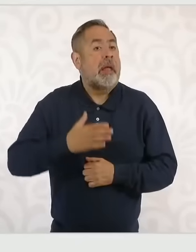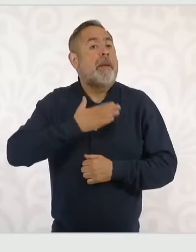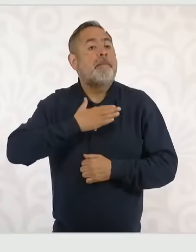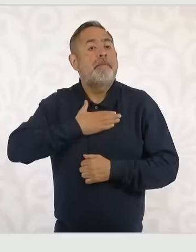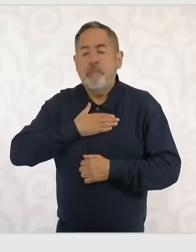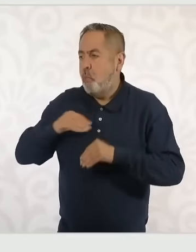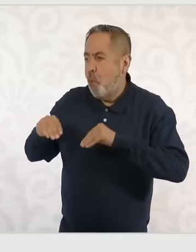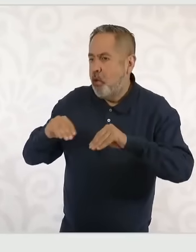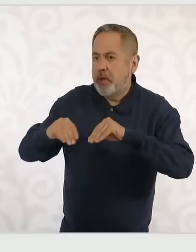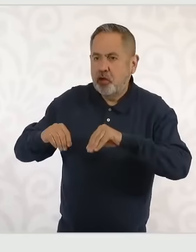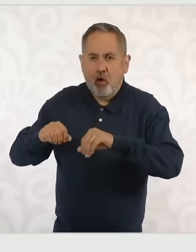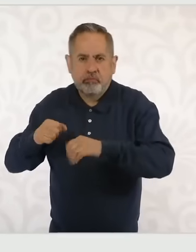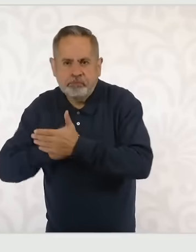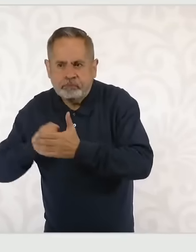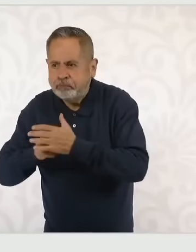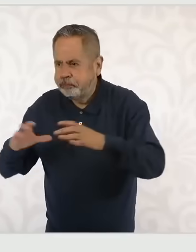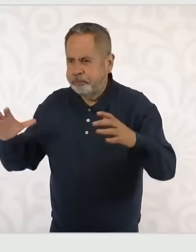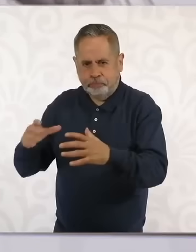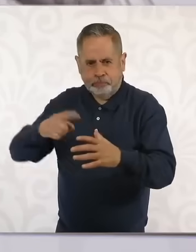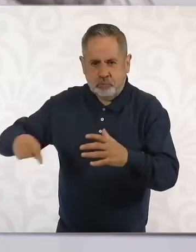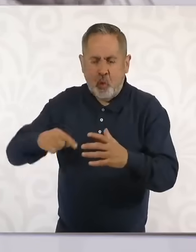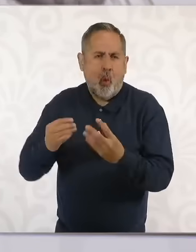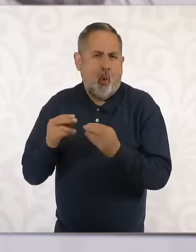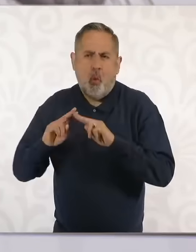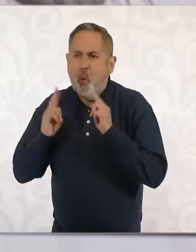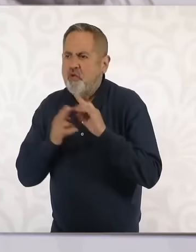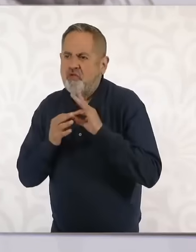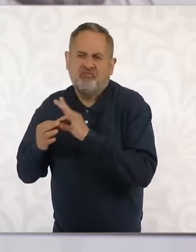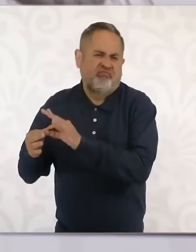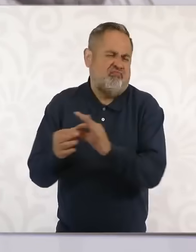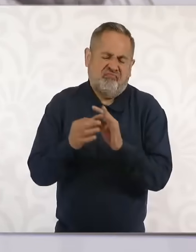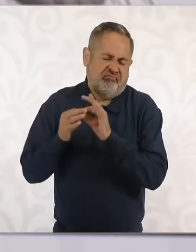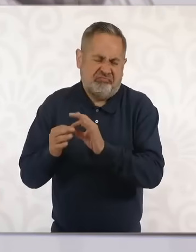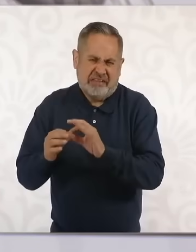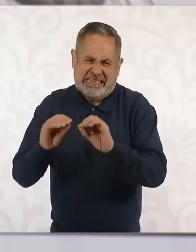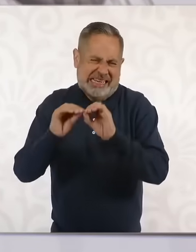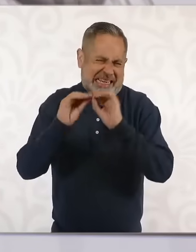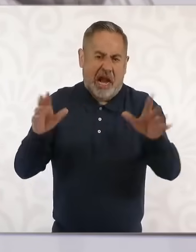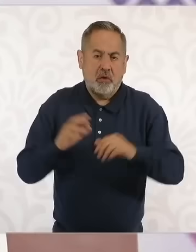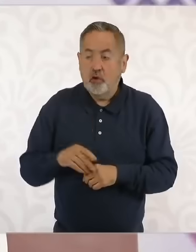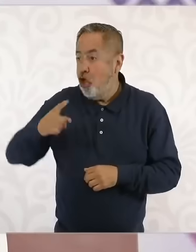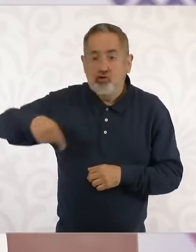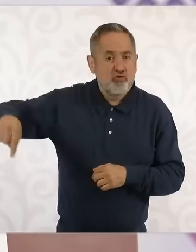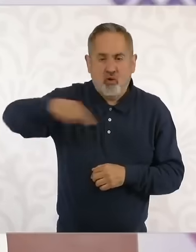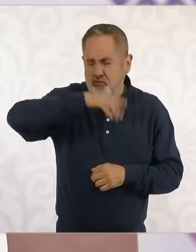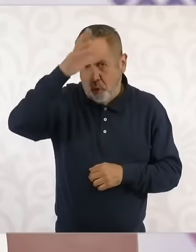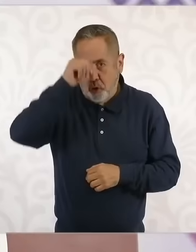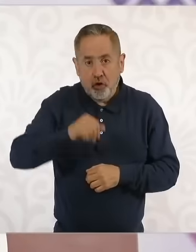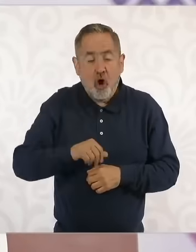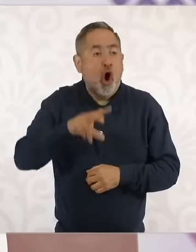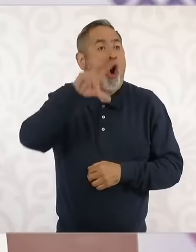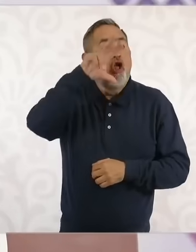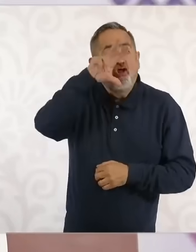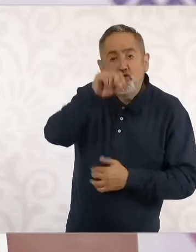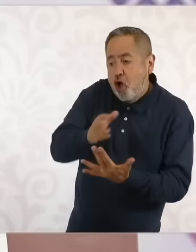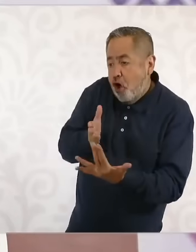unidad. Y en este caso, cuando hablamos de la no intervención, es una unidad muy amplia. Y así